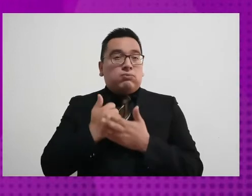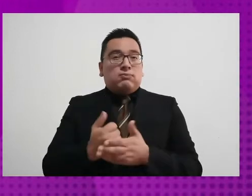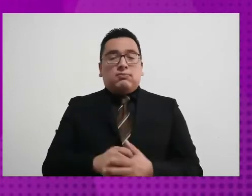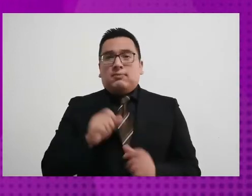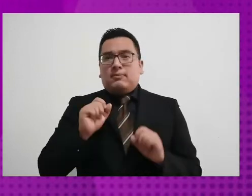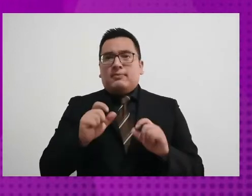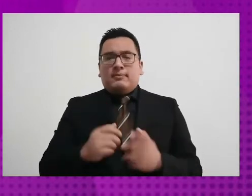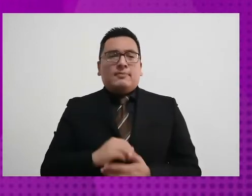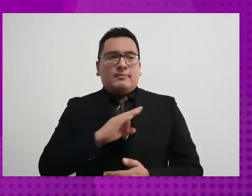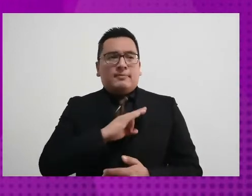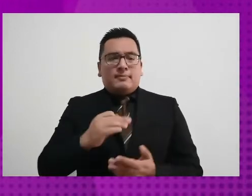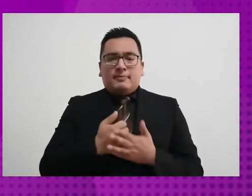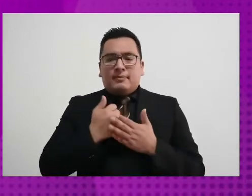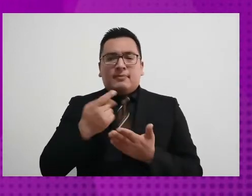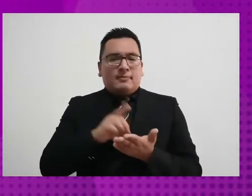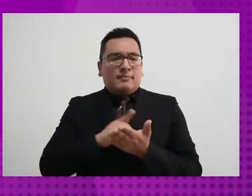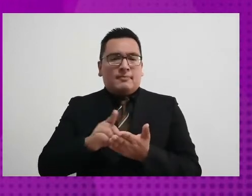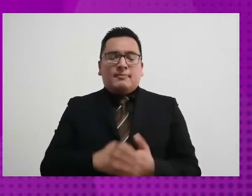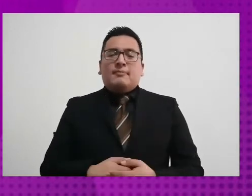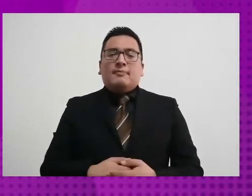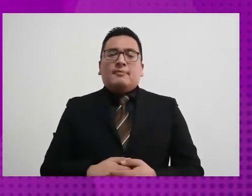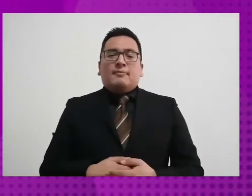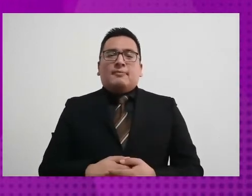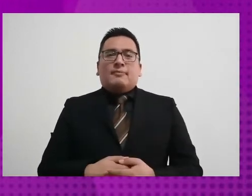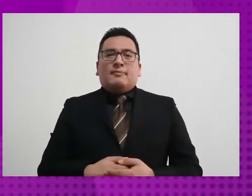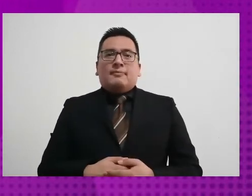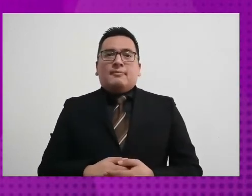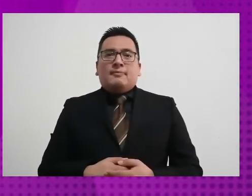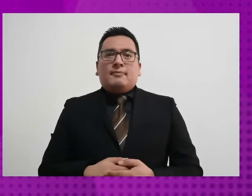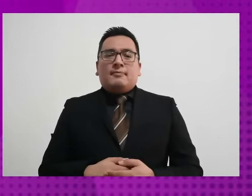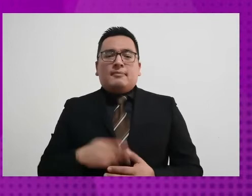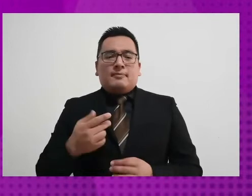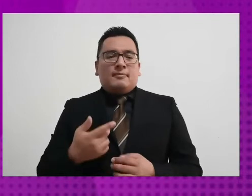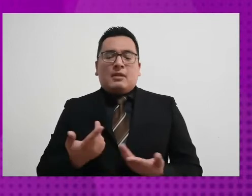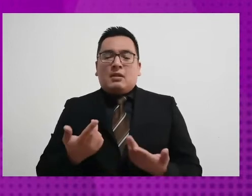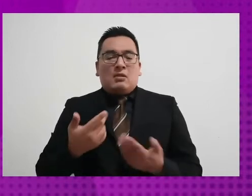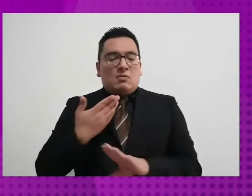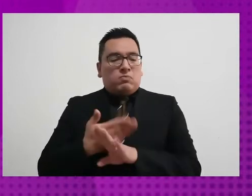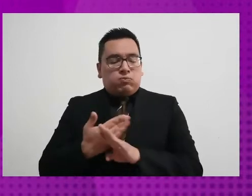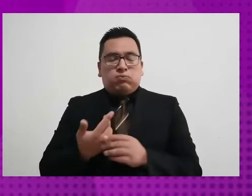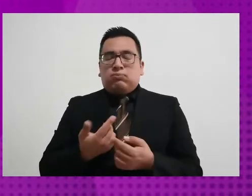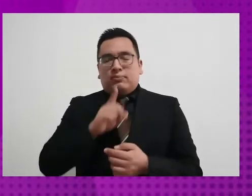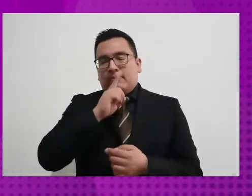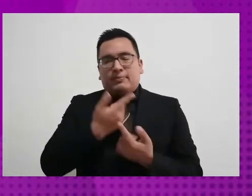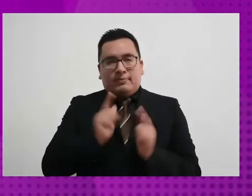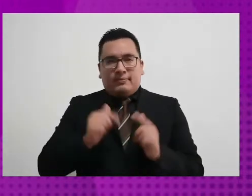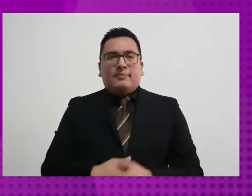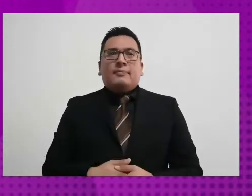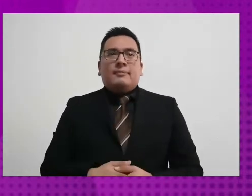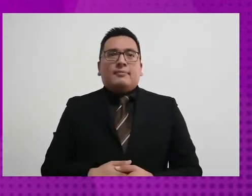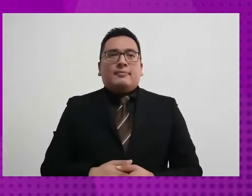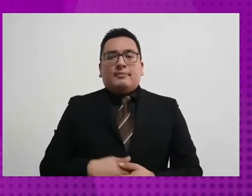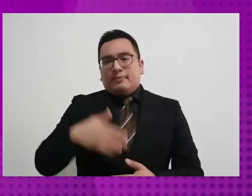y permite además defender que ejerzan sus derechos en un marco libre de violencia, con seguridad,